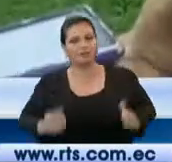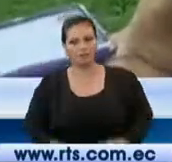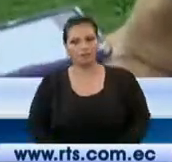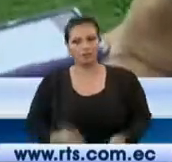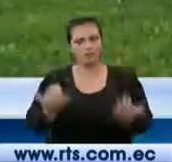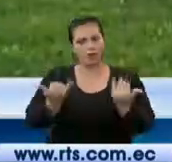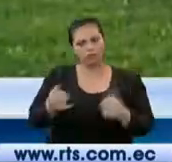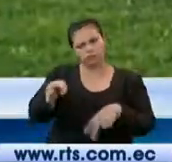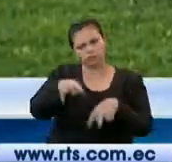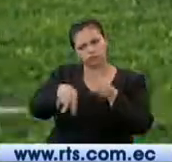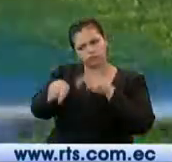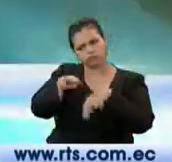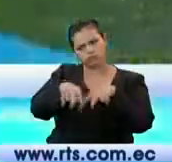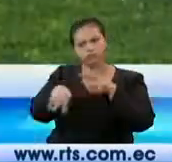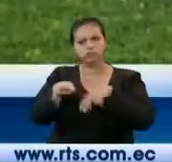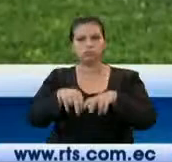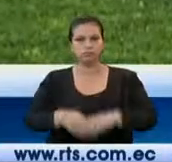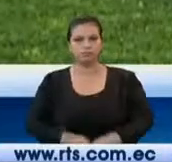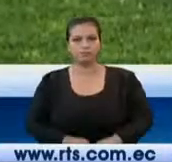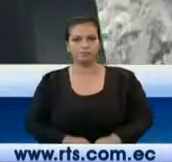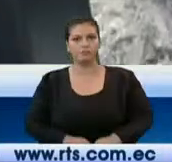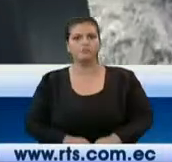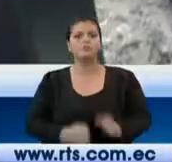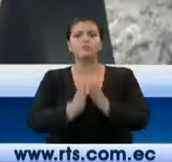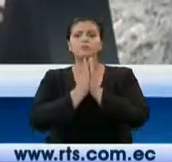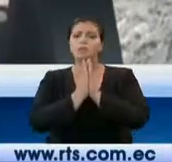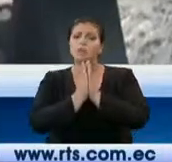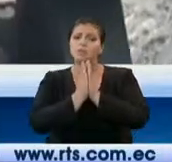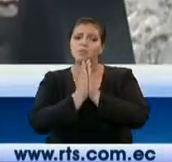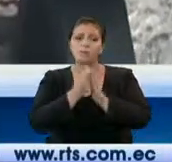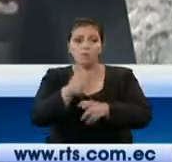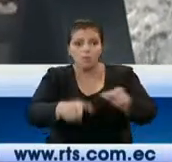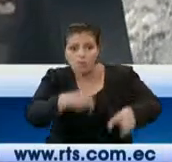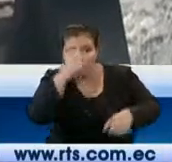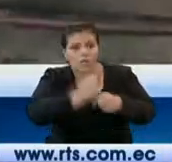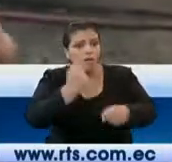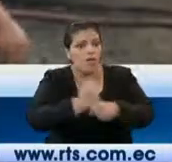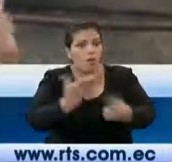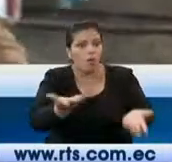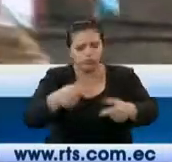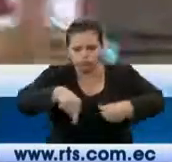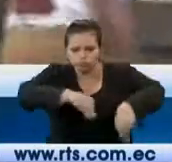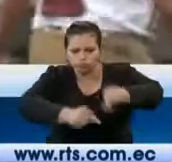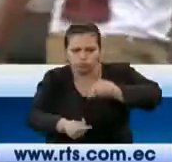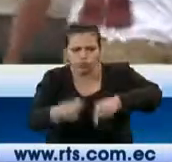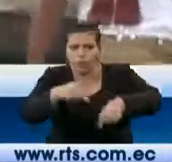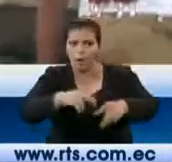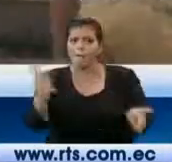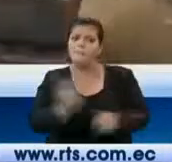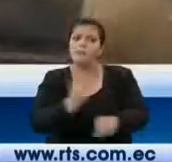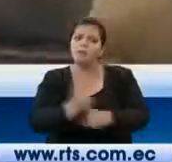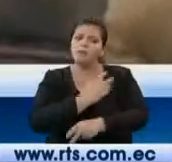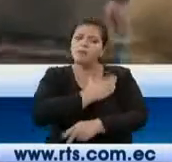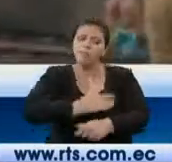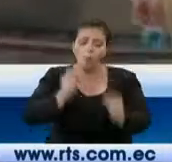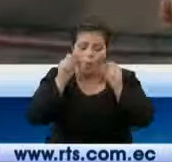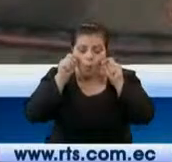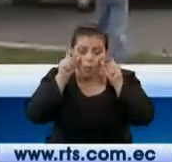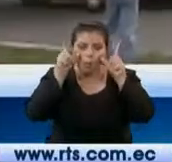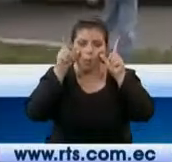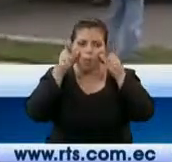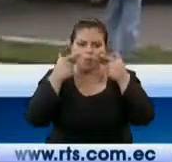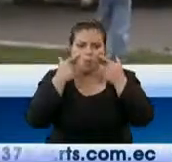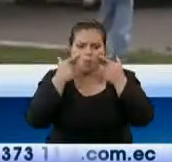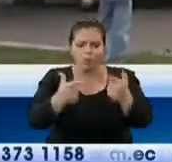realizaba. Además, se pidió a quienes laboran con productos inflamables tomar las precauciones necesarias para evitar más tragedias como esta.